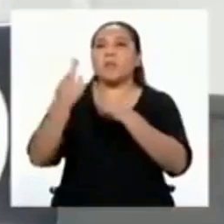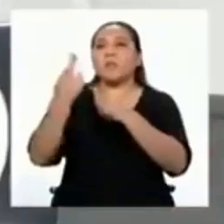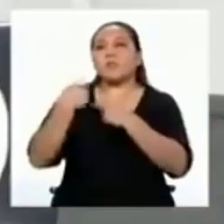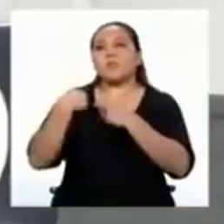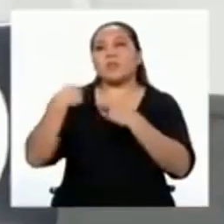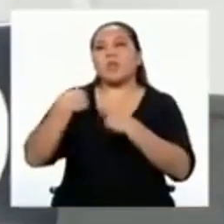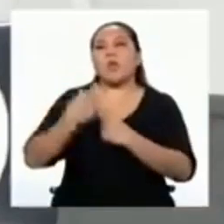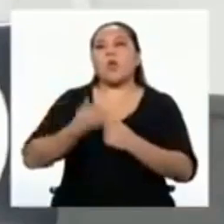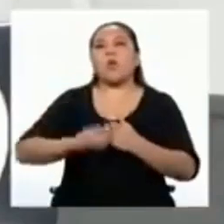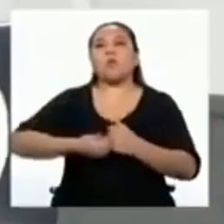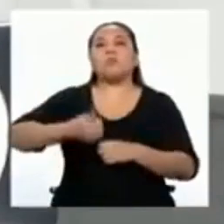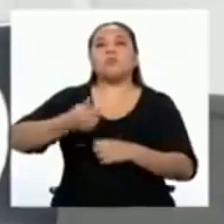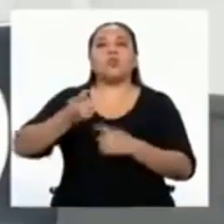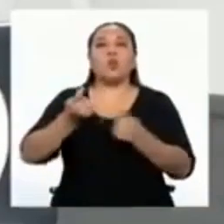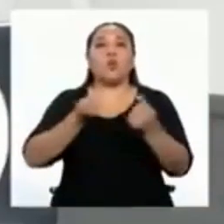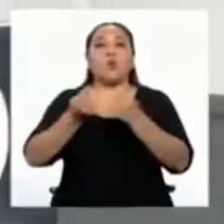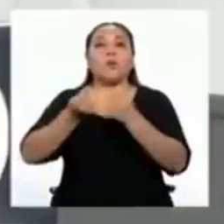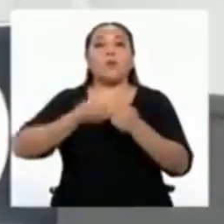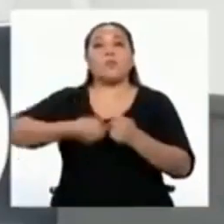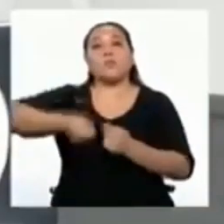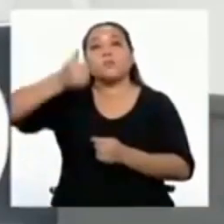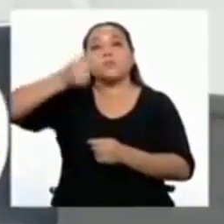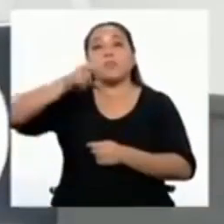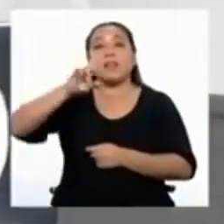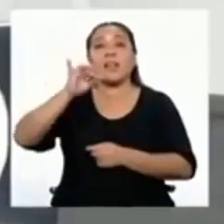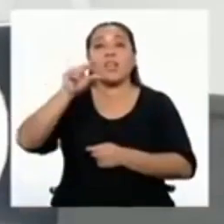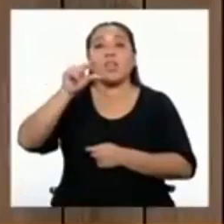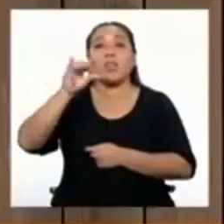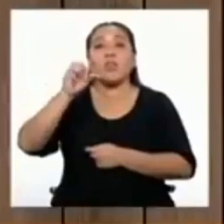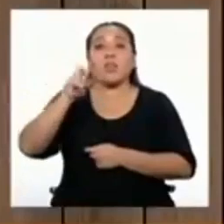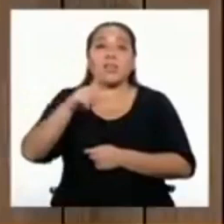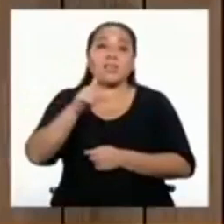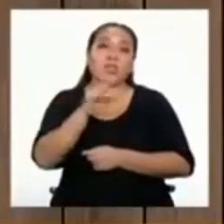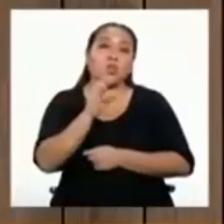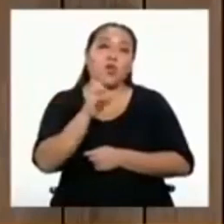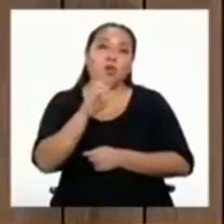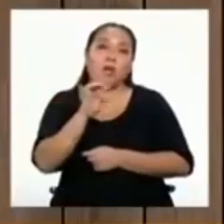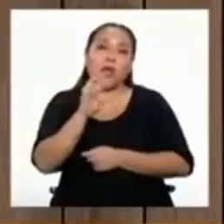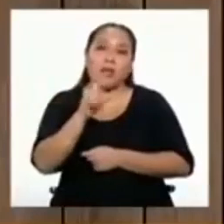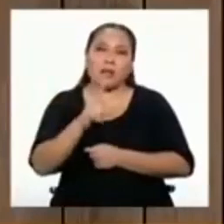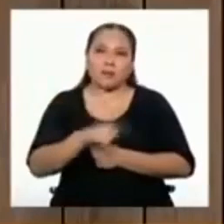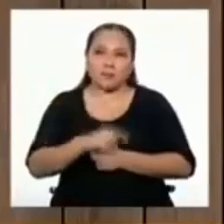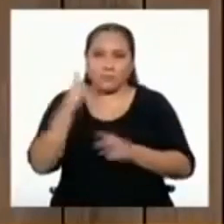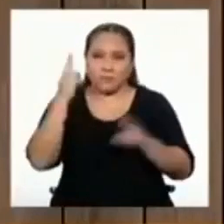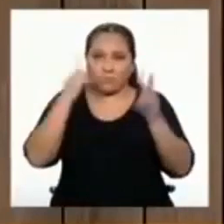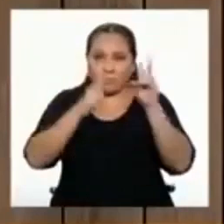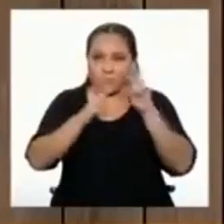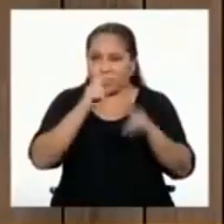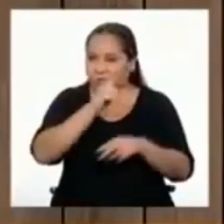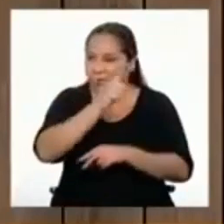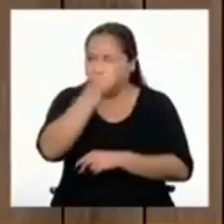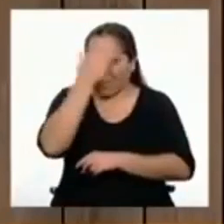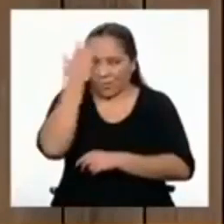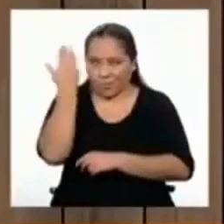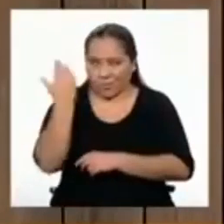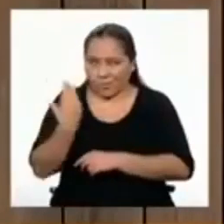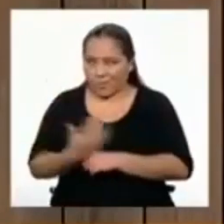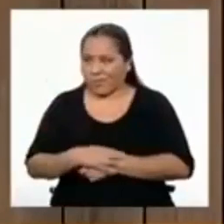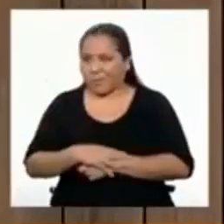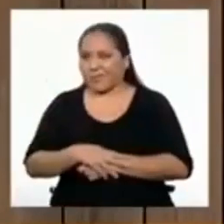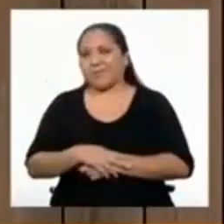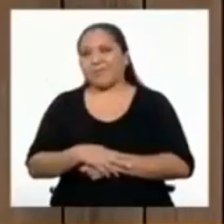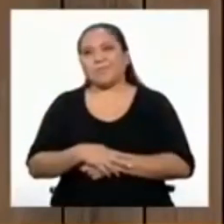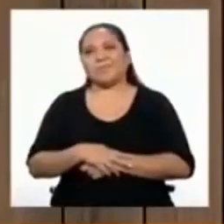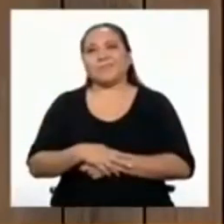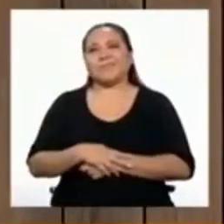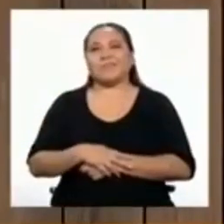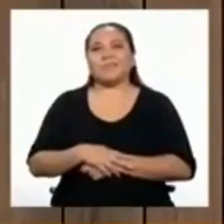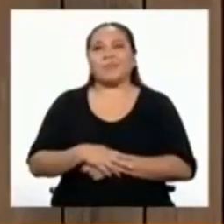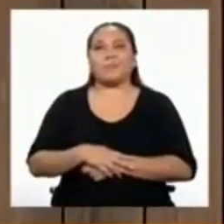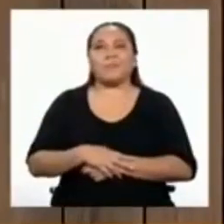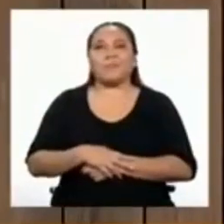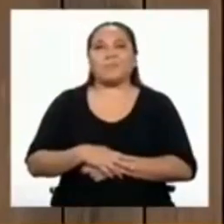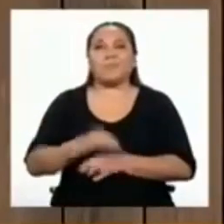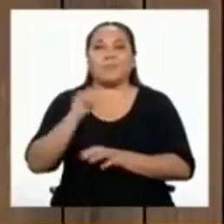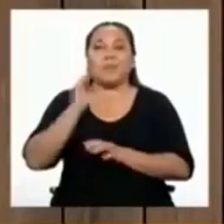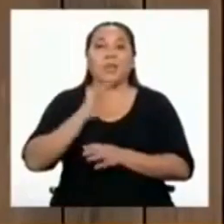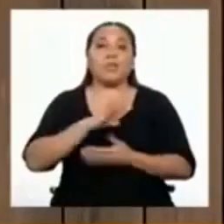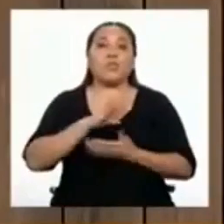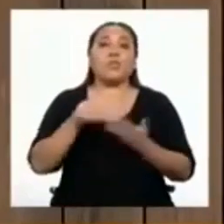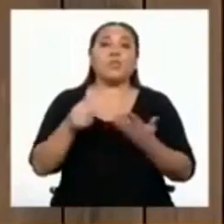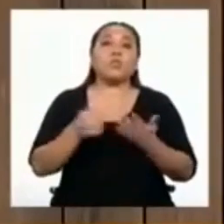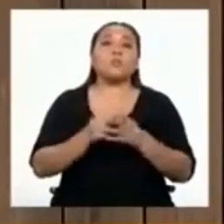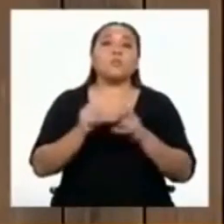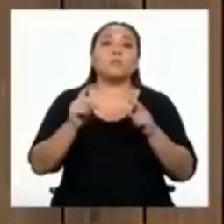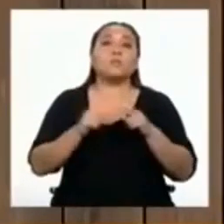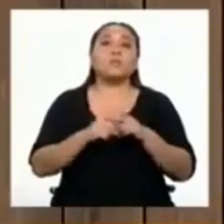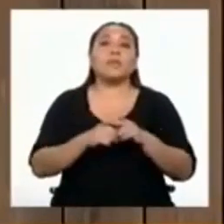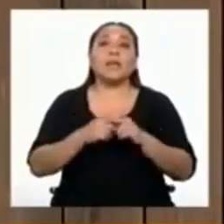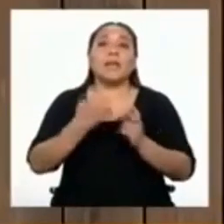locales. Justo ahorita te iba a preguntar sobre esos gobiernos. Viste que no me iba a olvidar. Bueno, todo parte